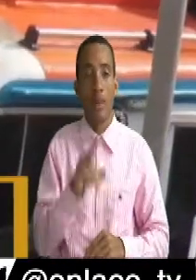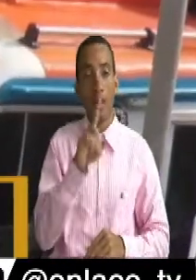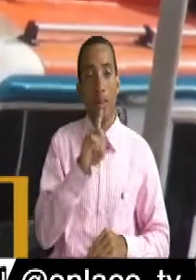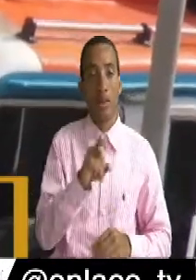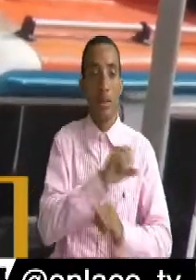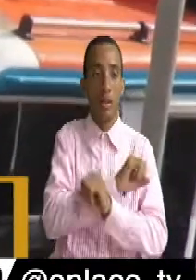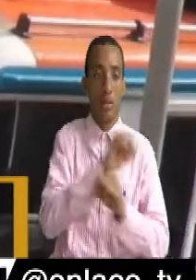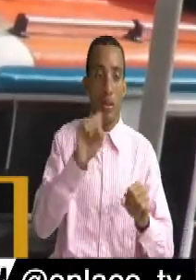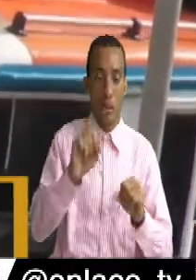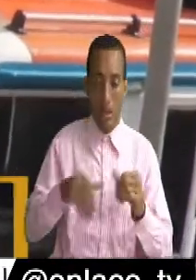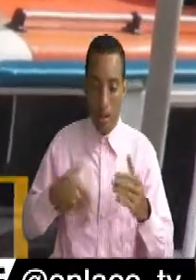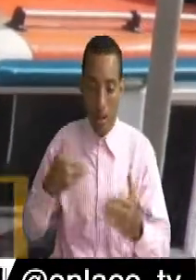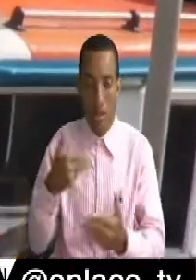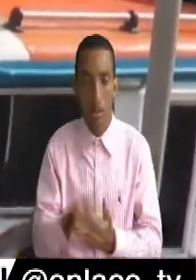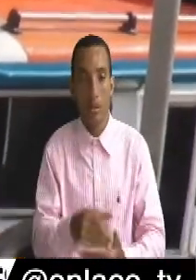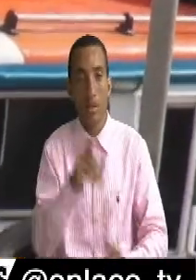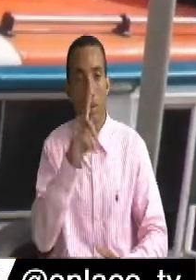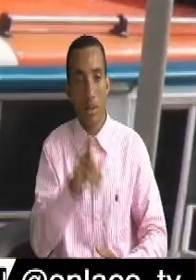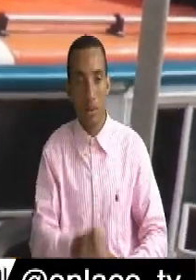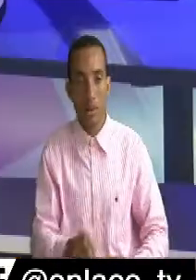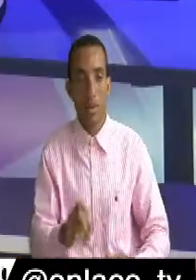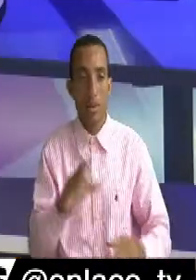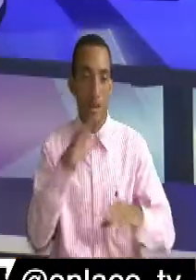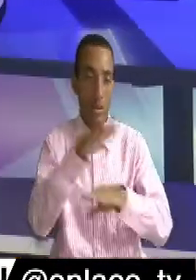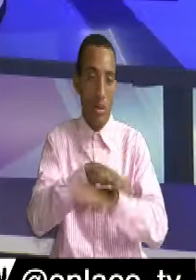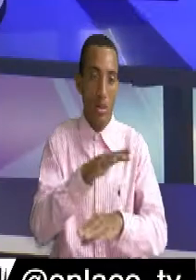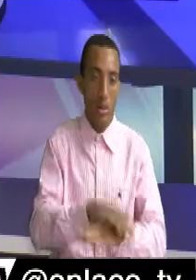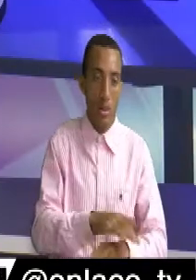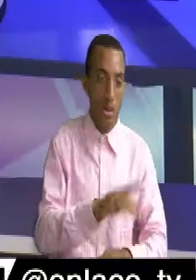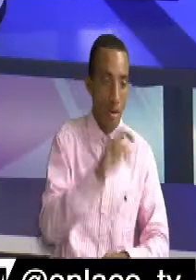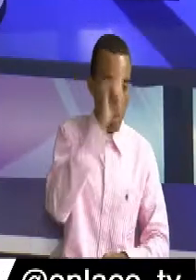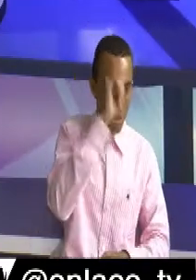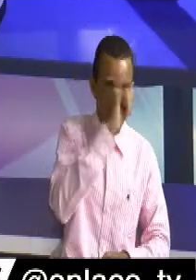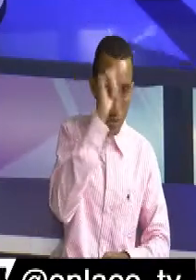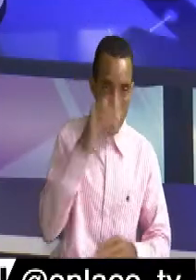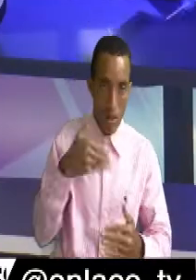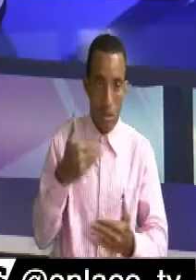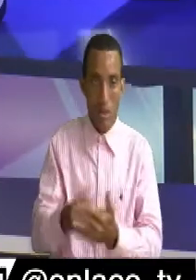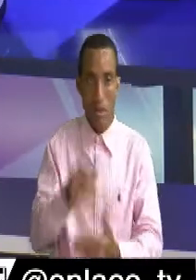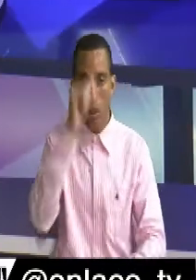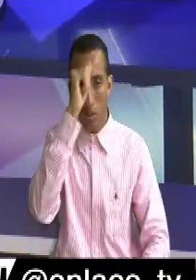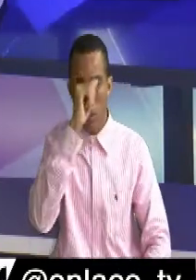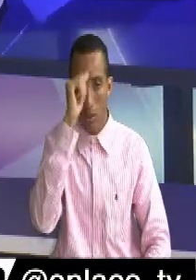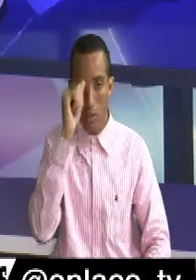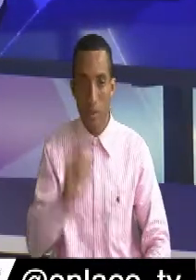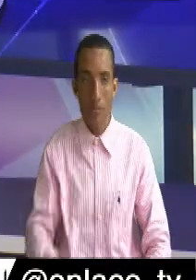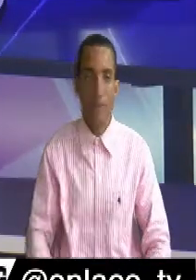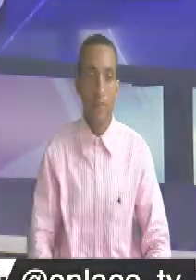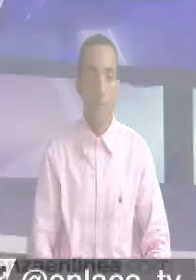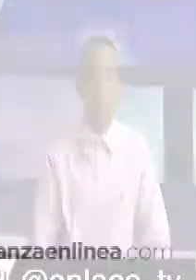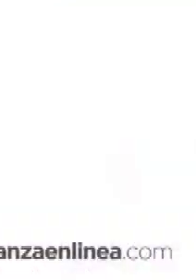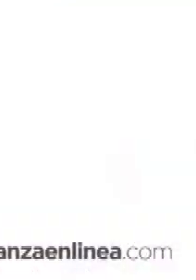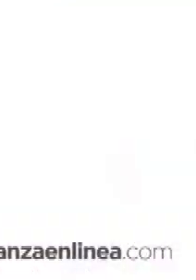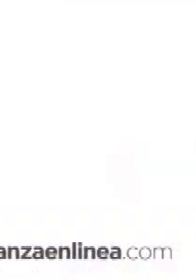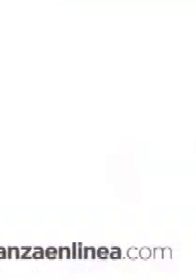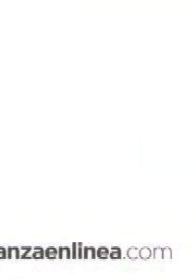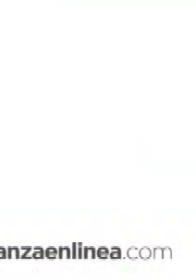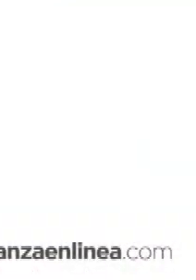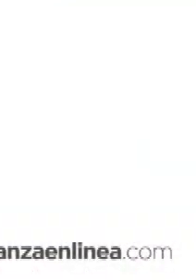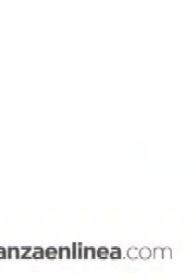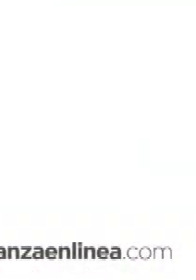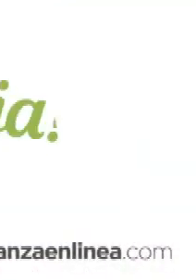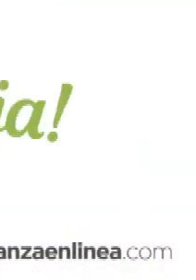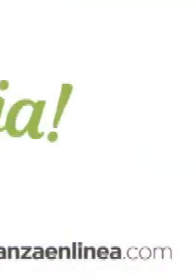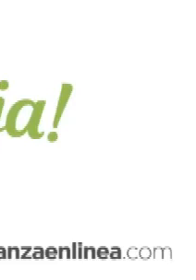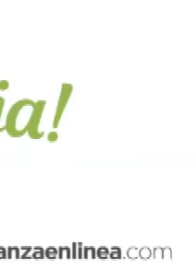hasta las 6 de la tarde, de domingo a domingo. Porque creen en Barranca Bermeja, Alianza Inmobiliaria, líder en la prestación de servicios